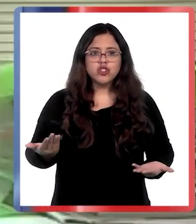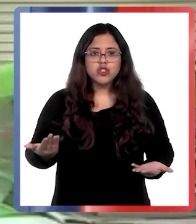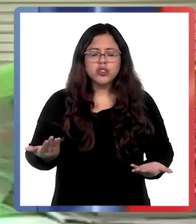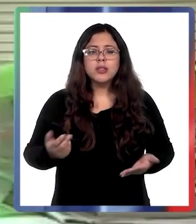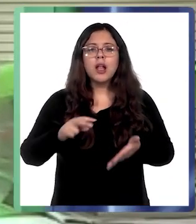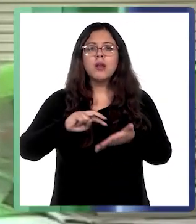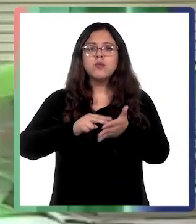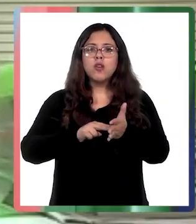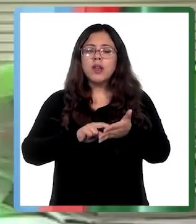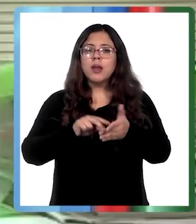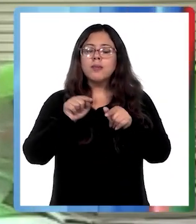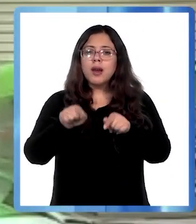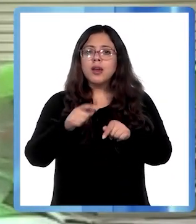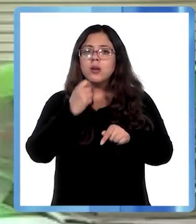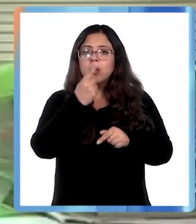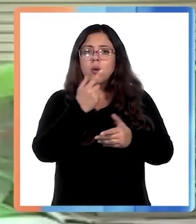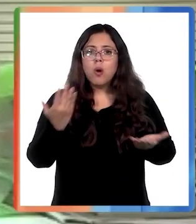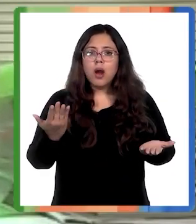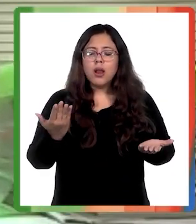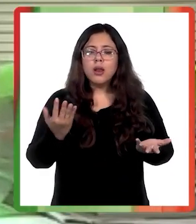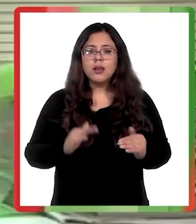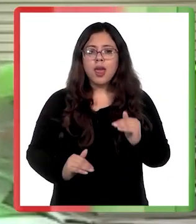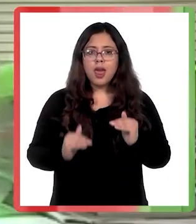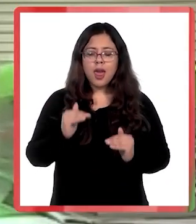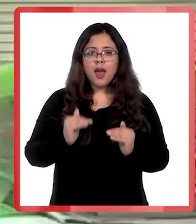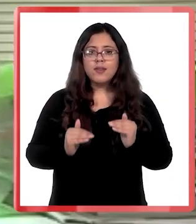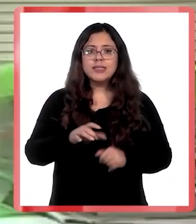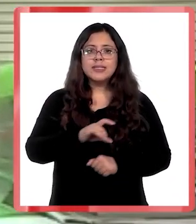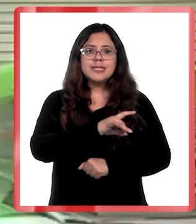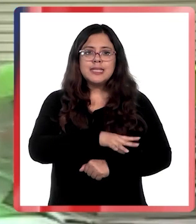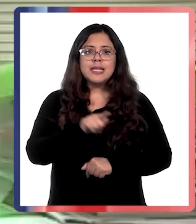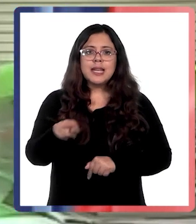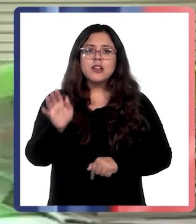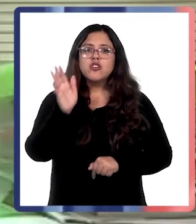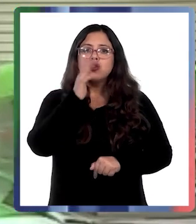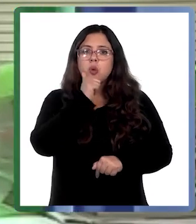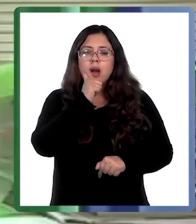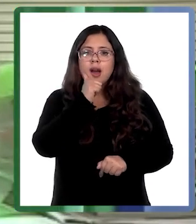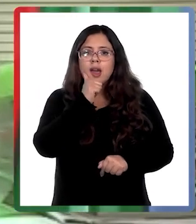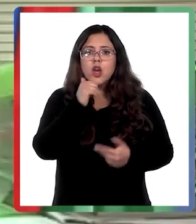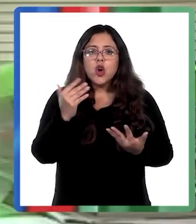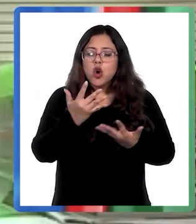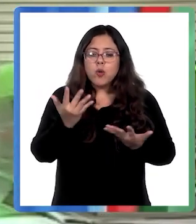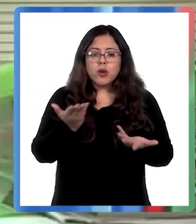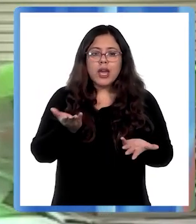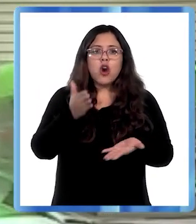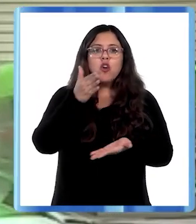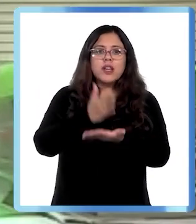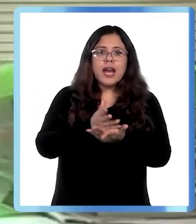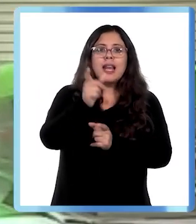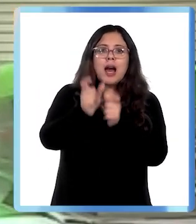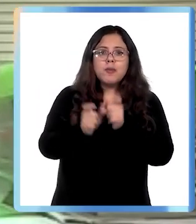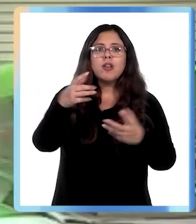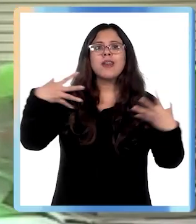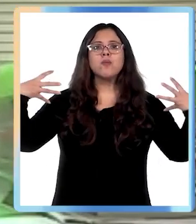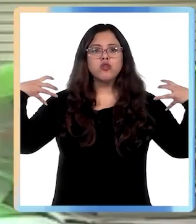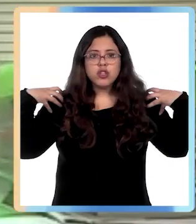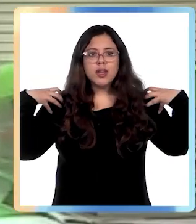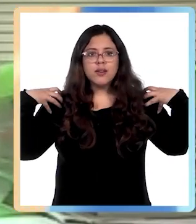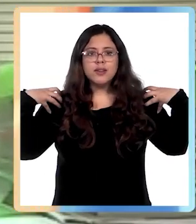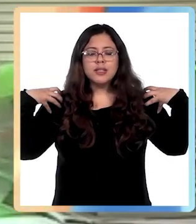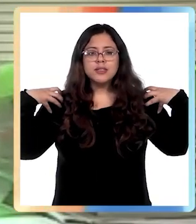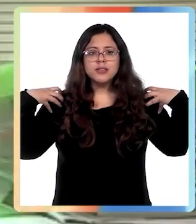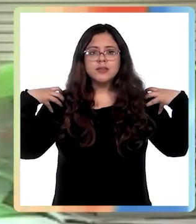el problema ahí es que a veces en Chile no tenemos cómo forzar a los pacientes a que sean responsables y hay